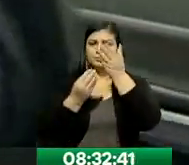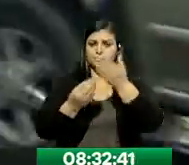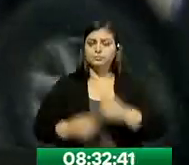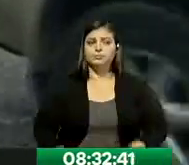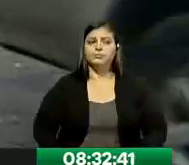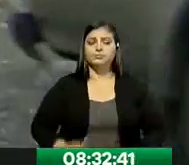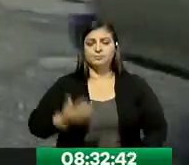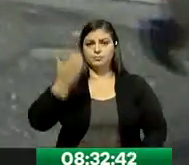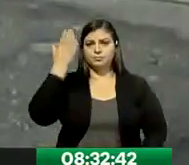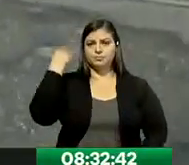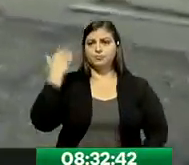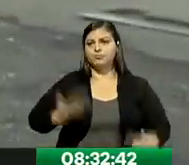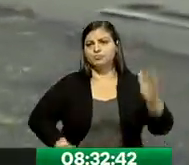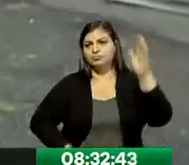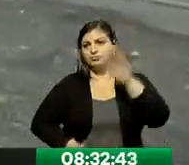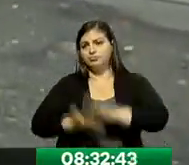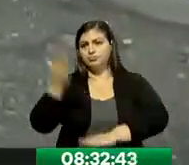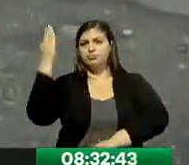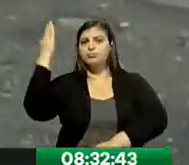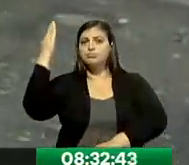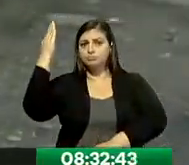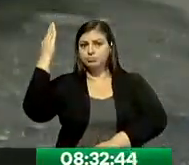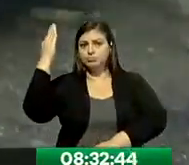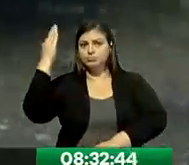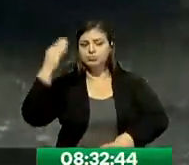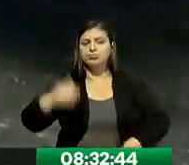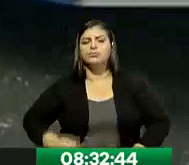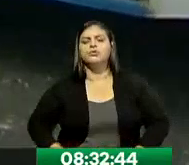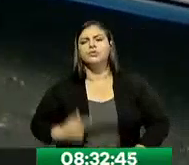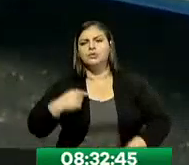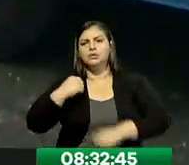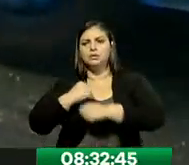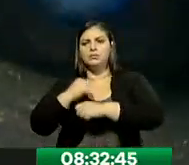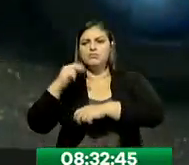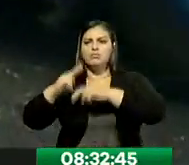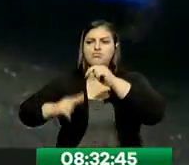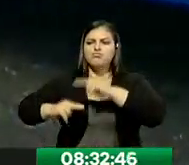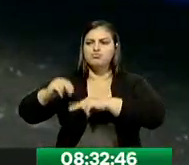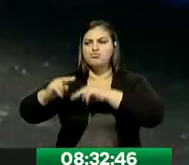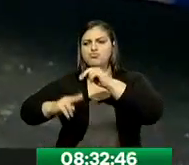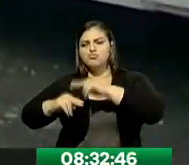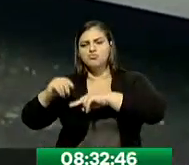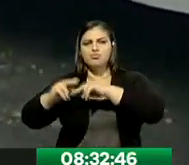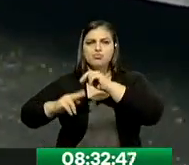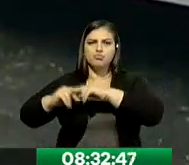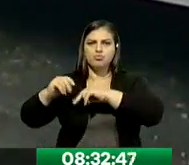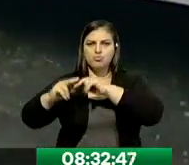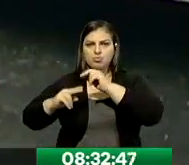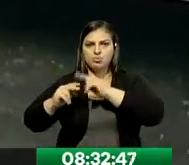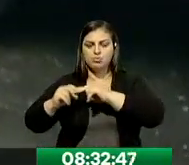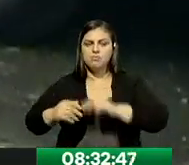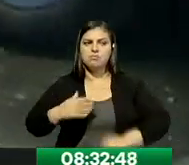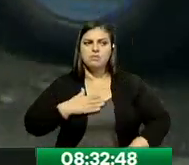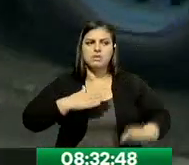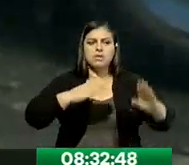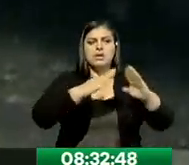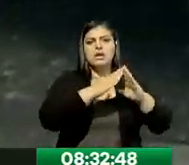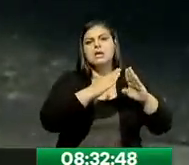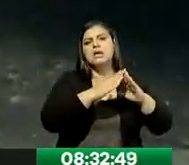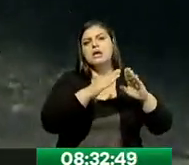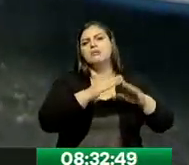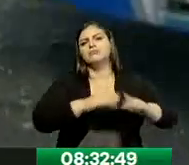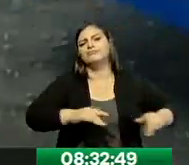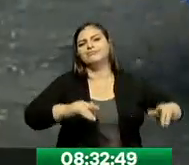aquí, porque estábamos construyendo, haciendo unas obras. Se me metieron 5 veces y se me han robado del patio muchas cosas, entonces... ¿La